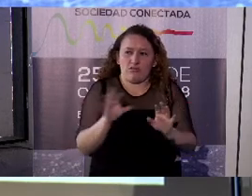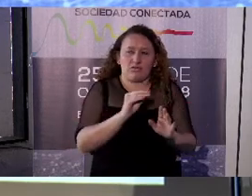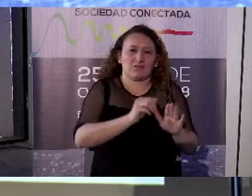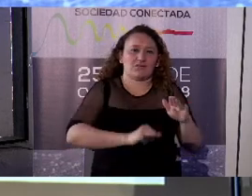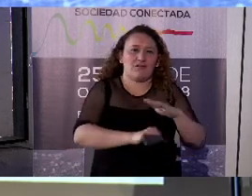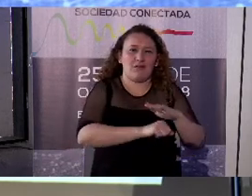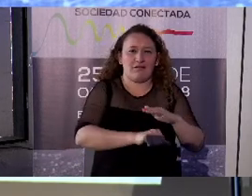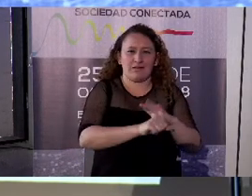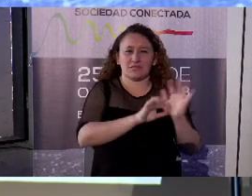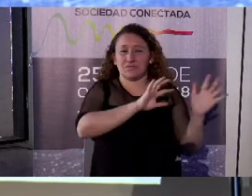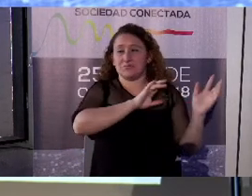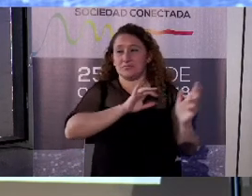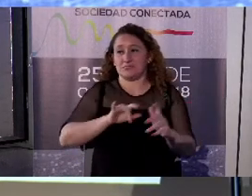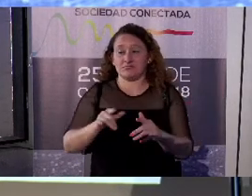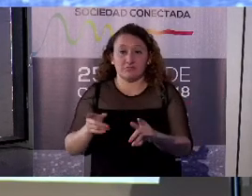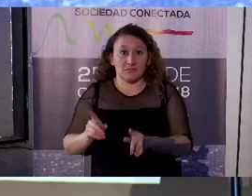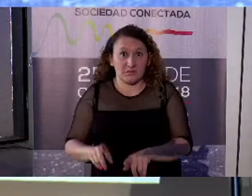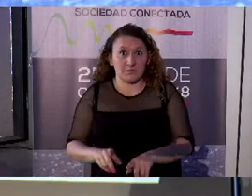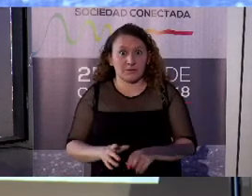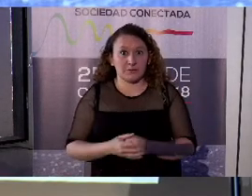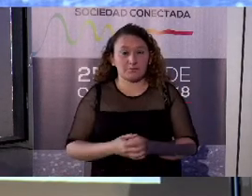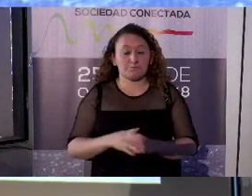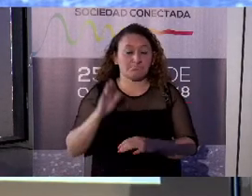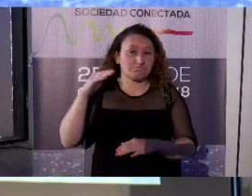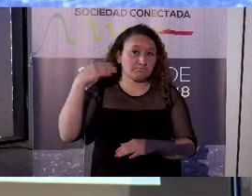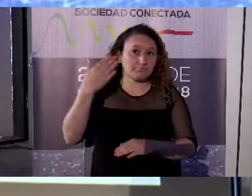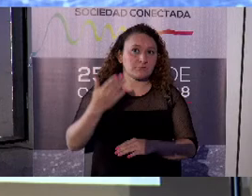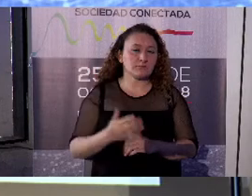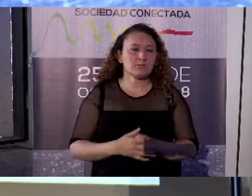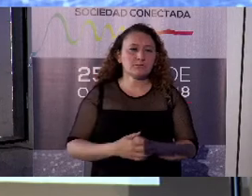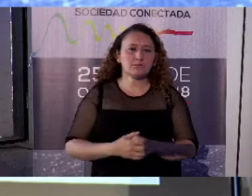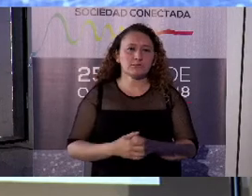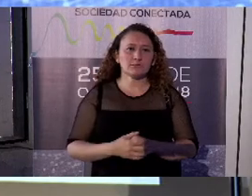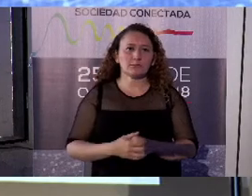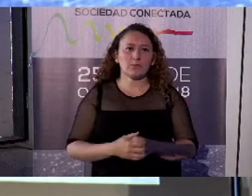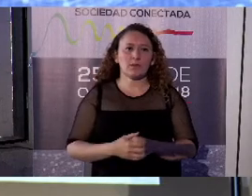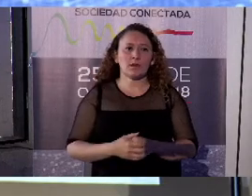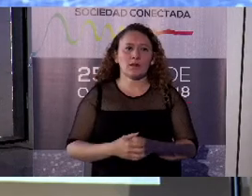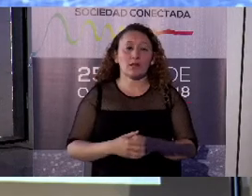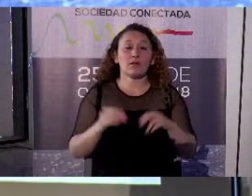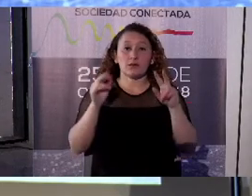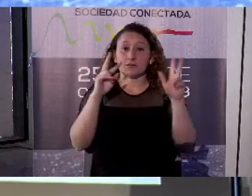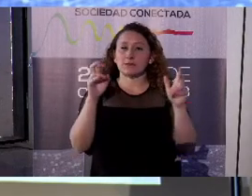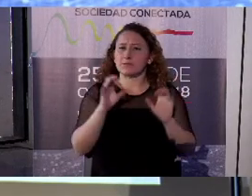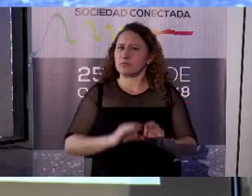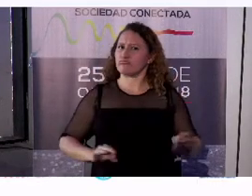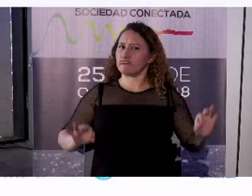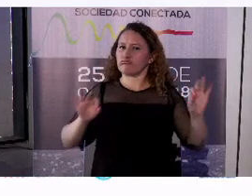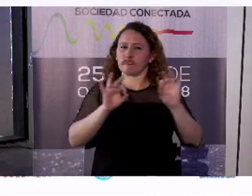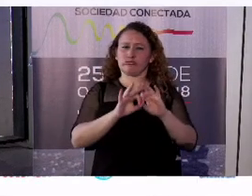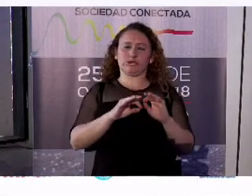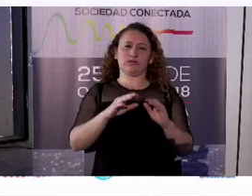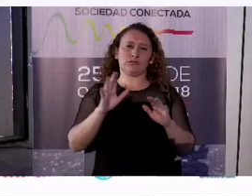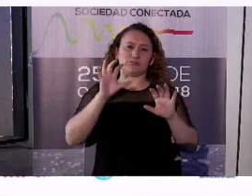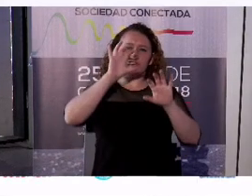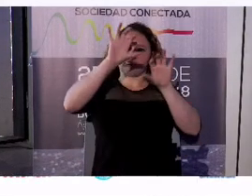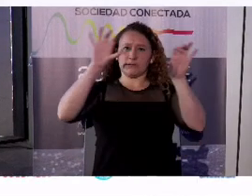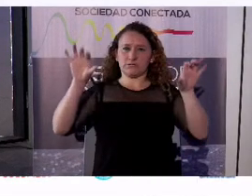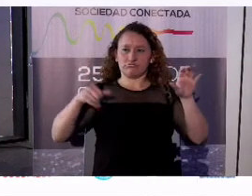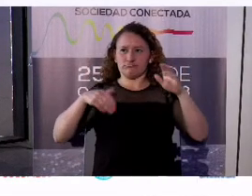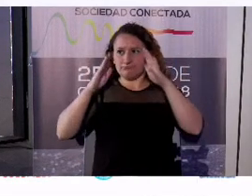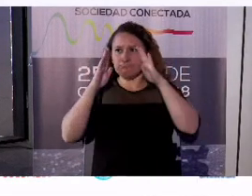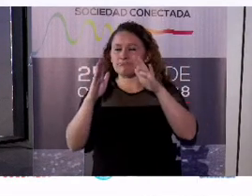áreas otro tema muy importante que que por lo menos en en los países que Yo atiendo es es una una barrera de